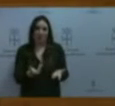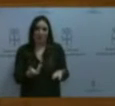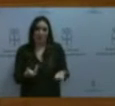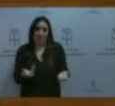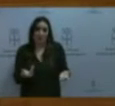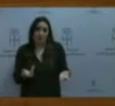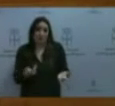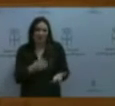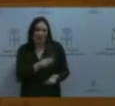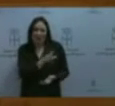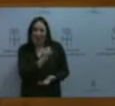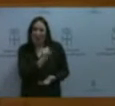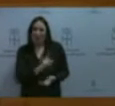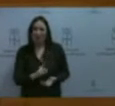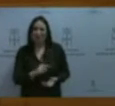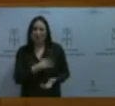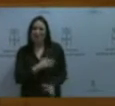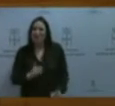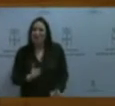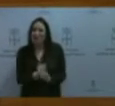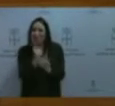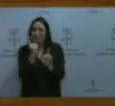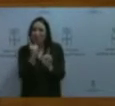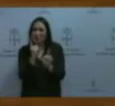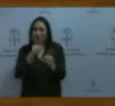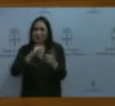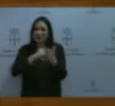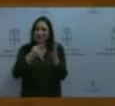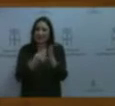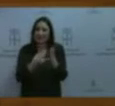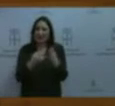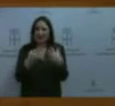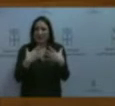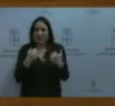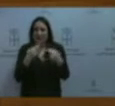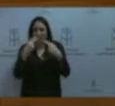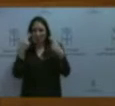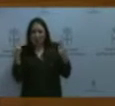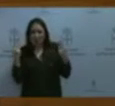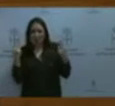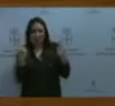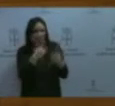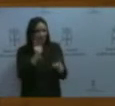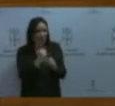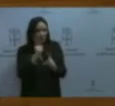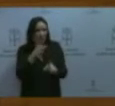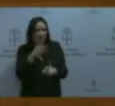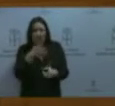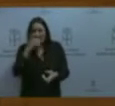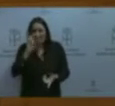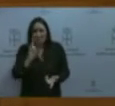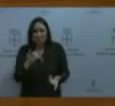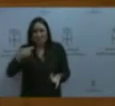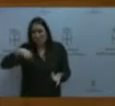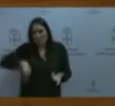No entiendo su animadversión absoluta y total al sistema sanitario público y a los profesionales del sistema sanitario público, no lo